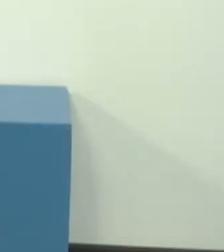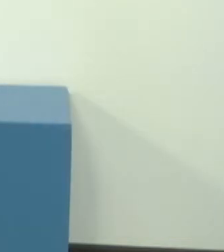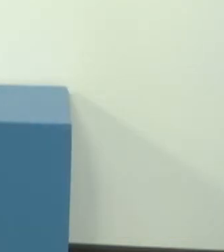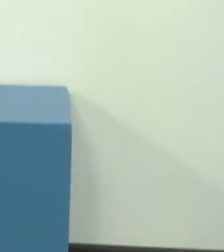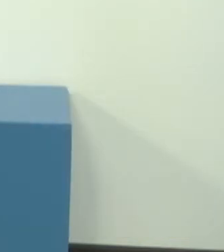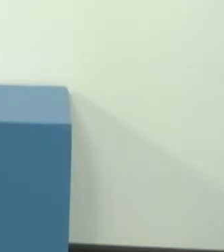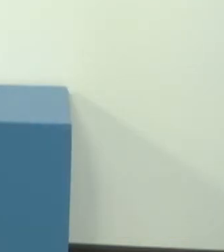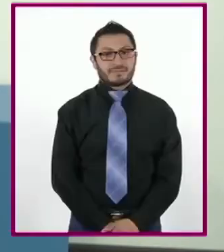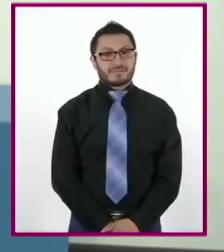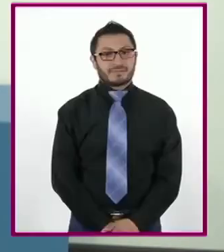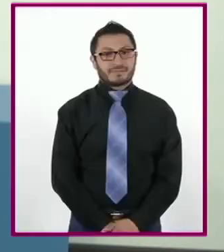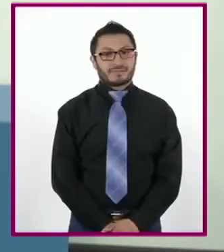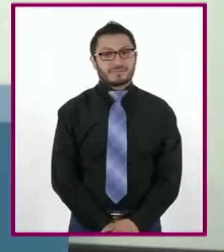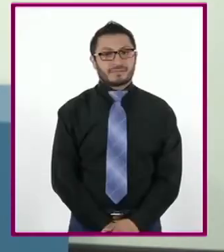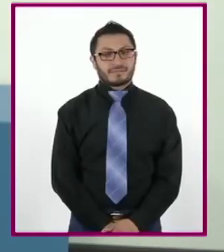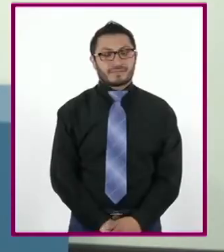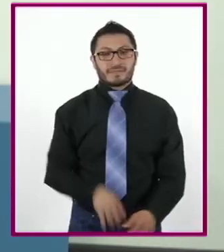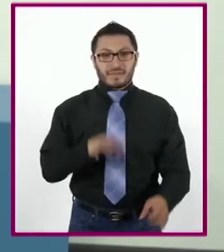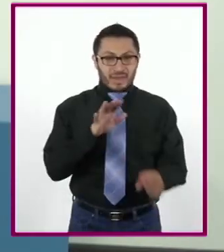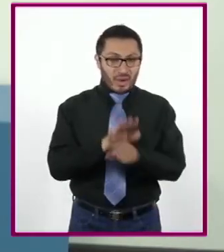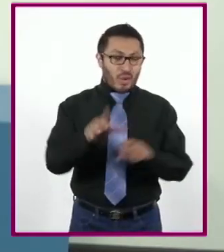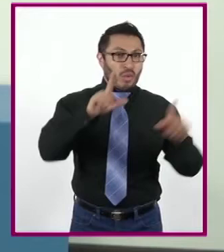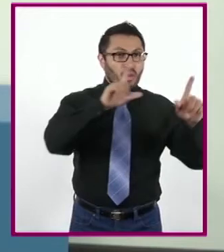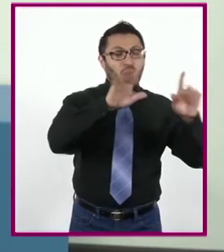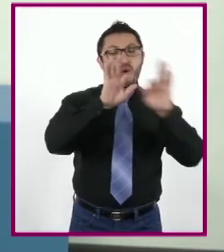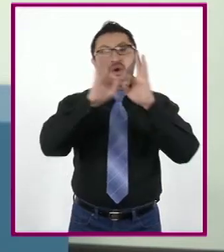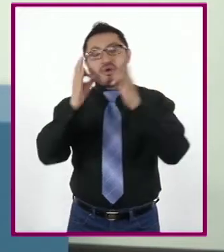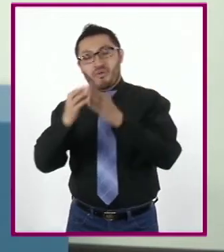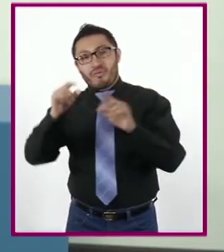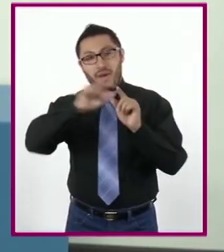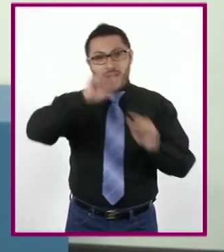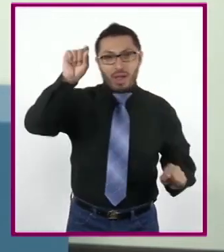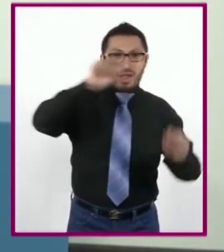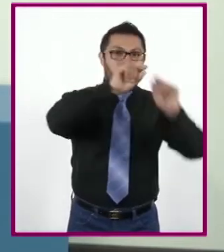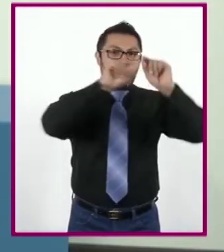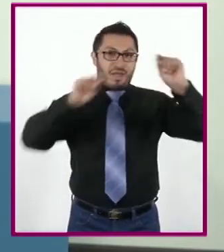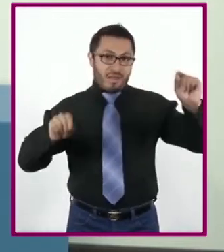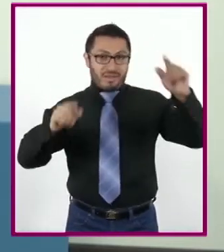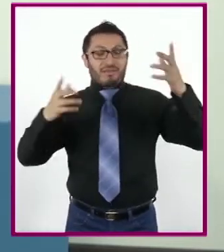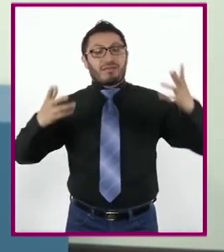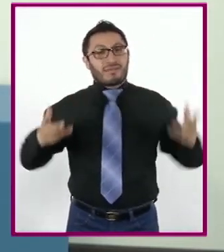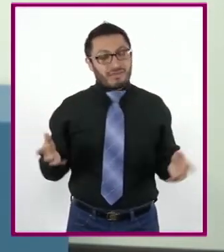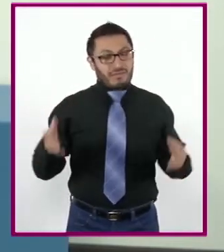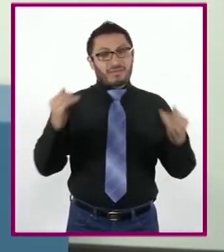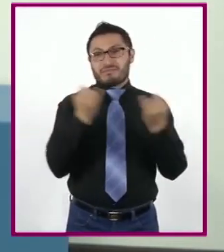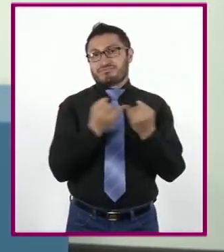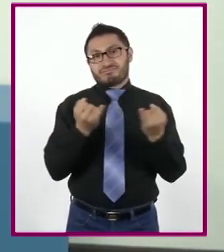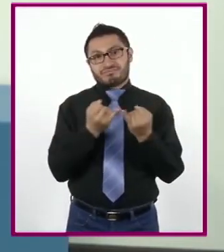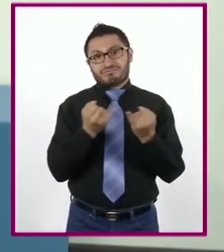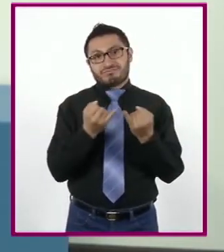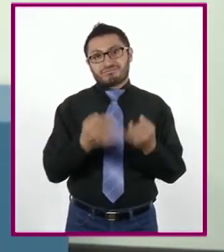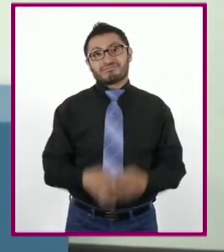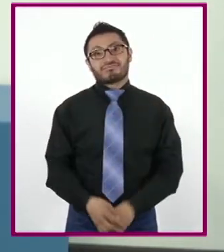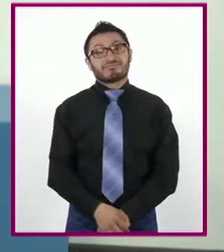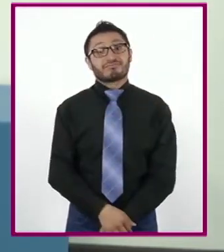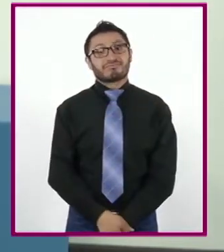Entonces, ¿en qué cuadriláteros las diagonales son iguales?